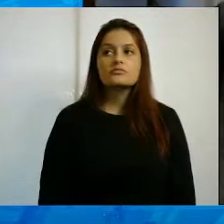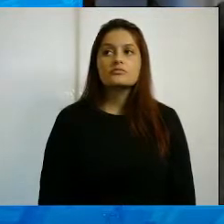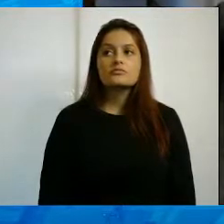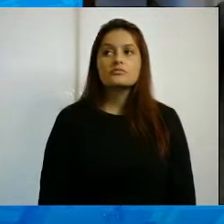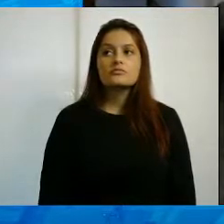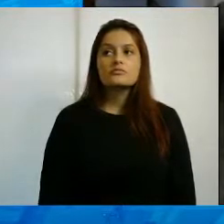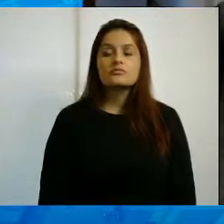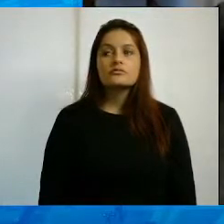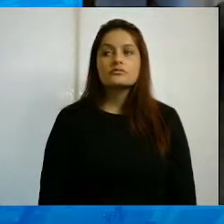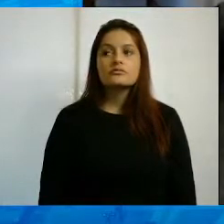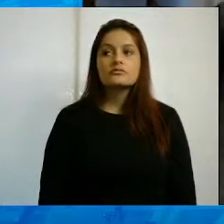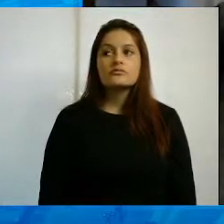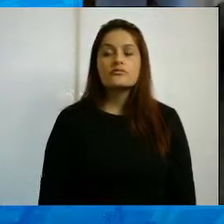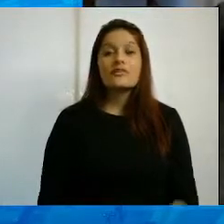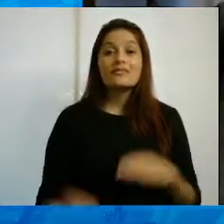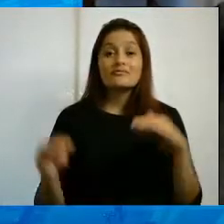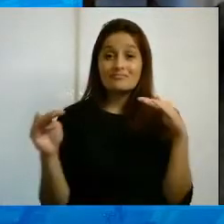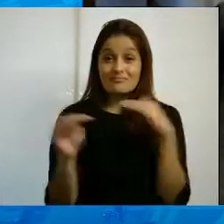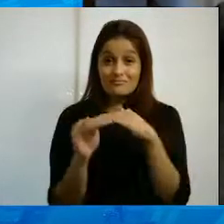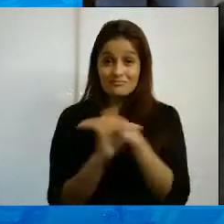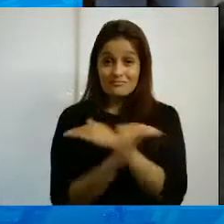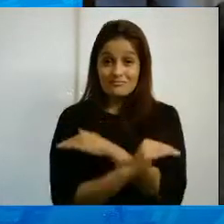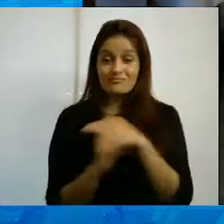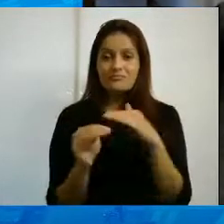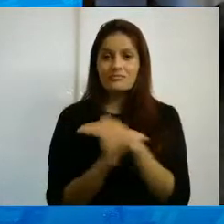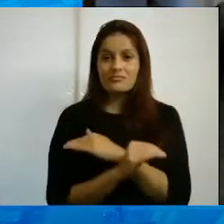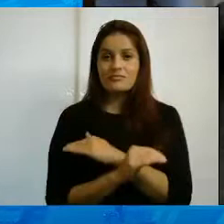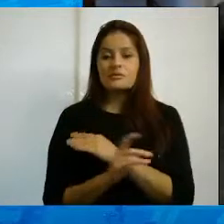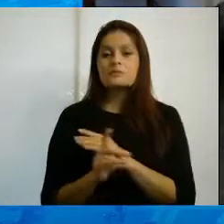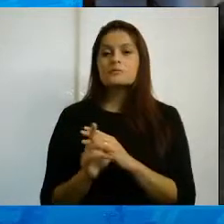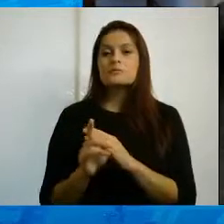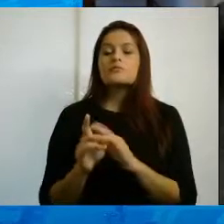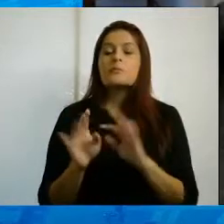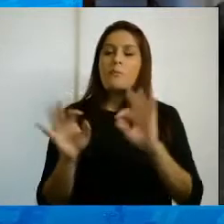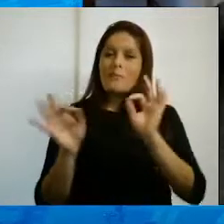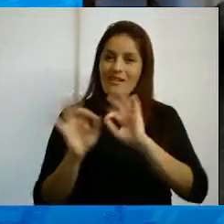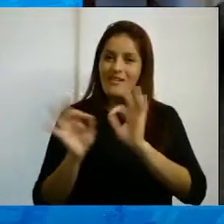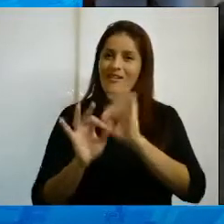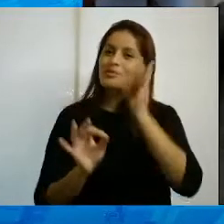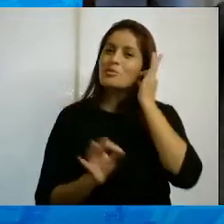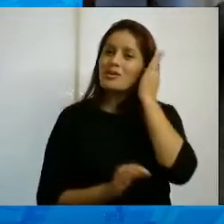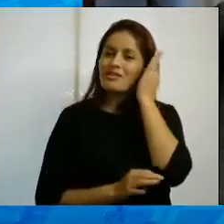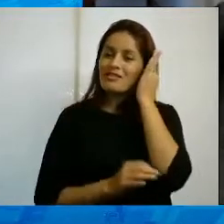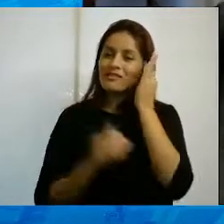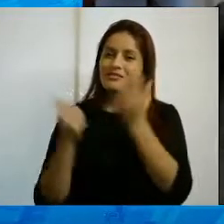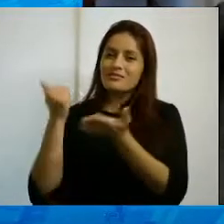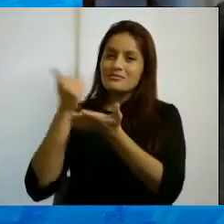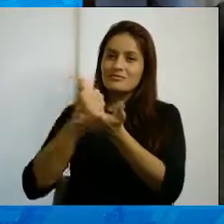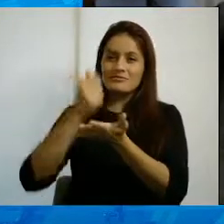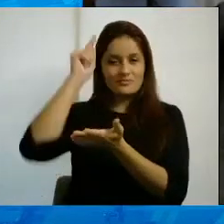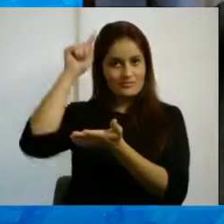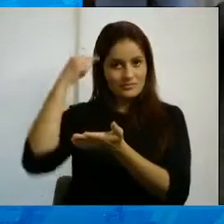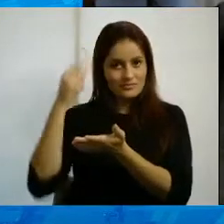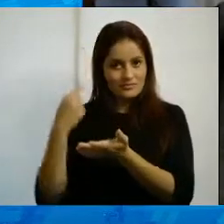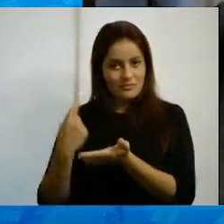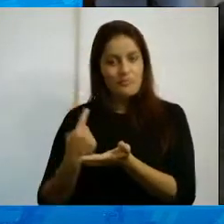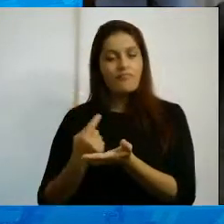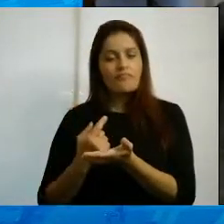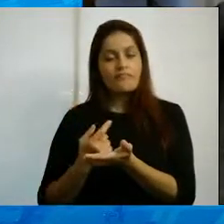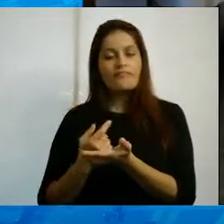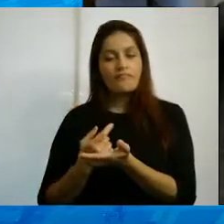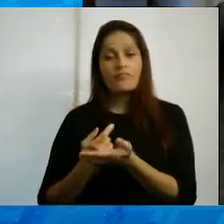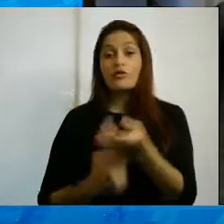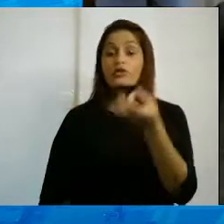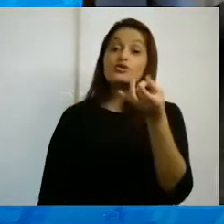del tema de tránsito, como bien lo explica la alcaldesa, no solamente estamos